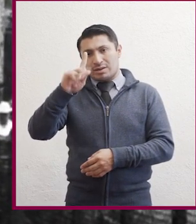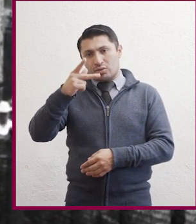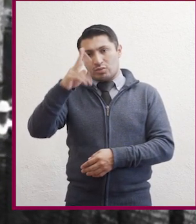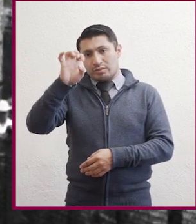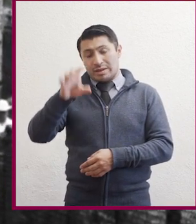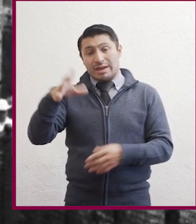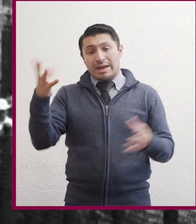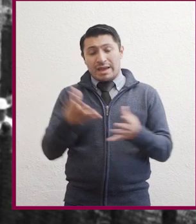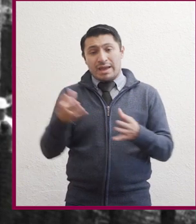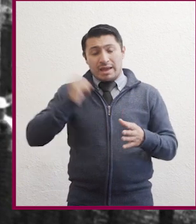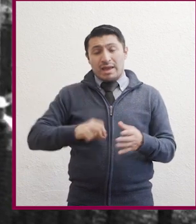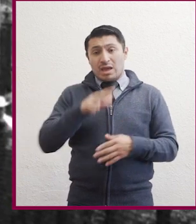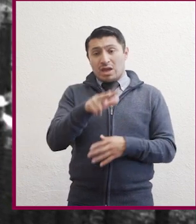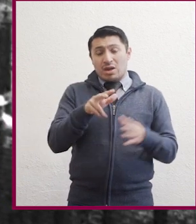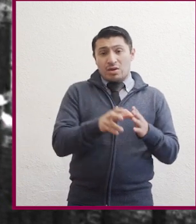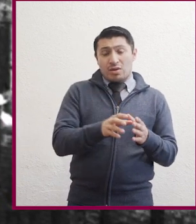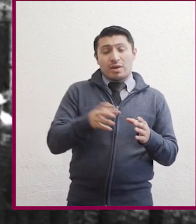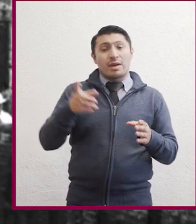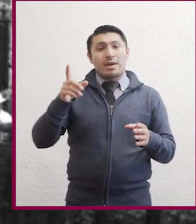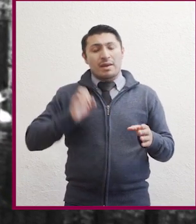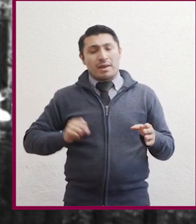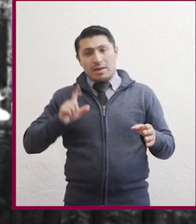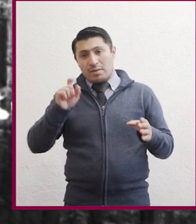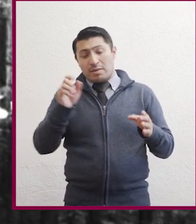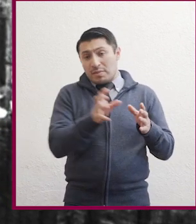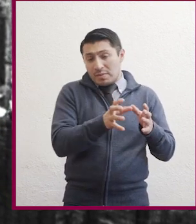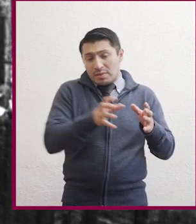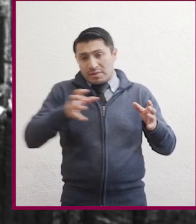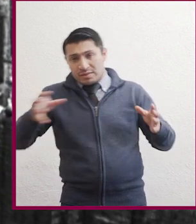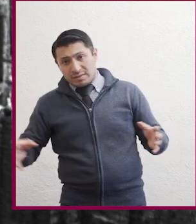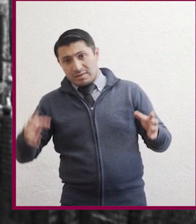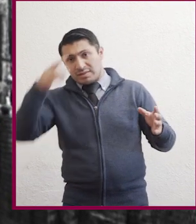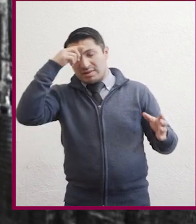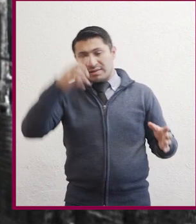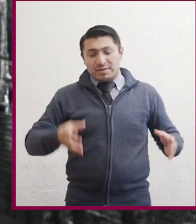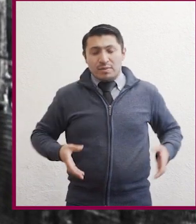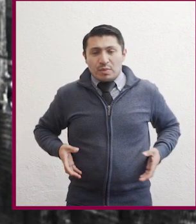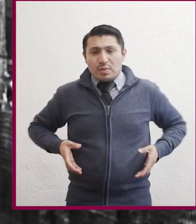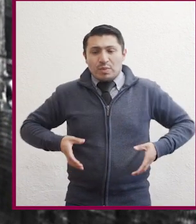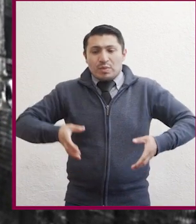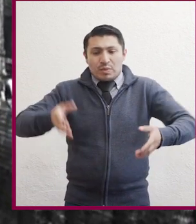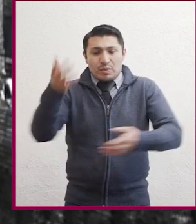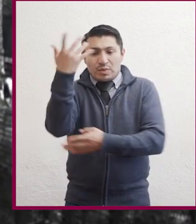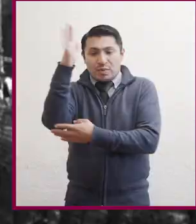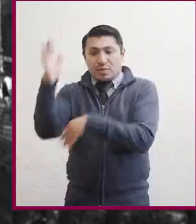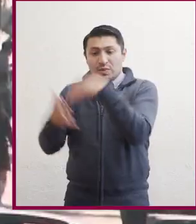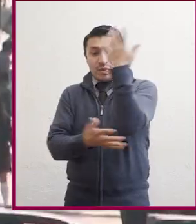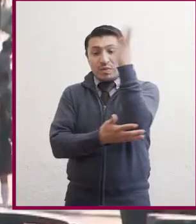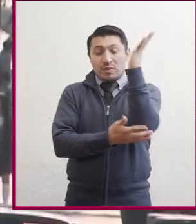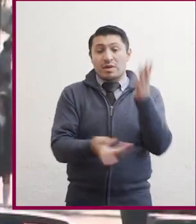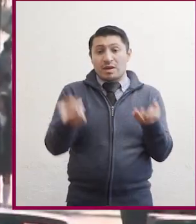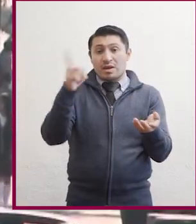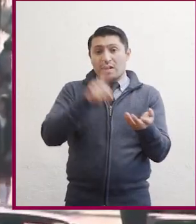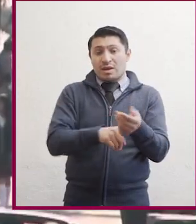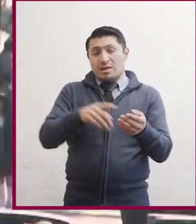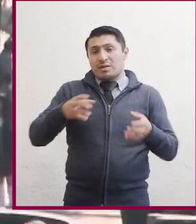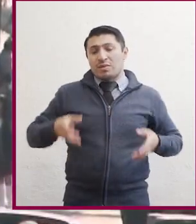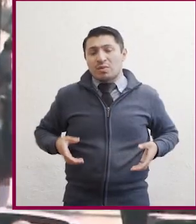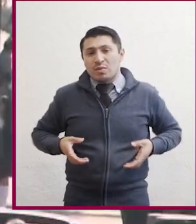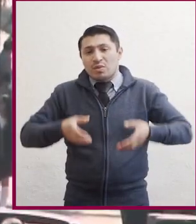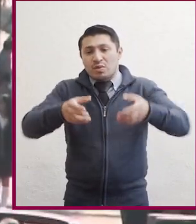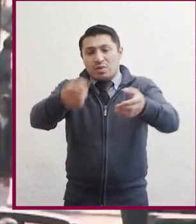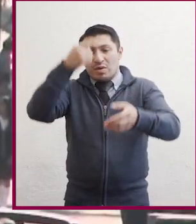creada en el siglo XVIII y ampliada a mediados del XX, cuando se trazó un extenso camellón arbolado que es parte